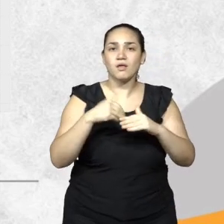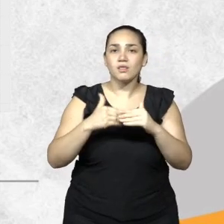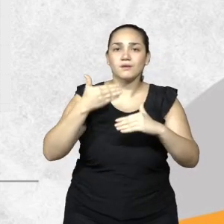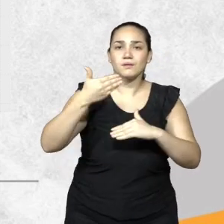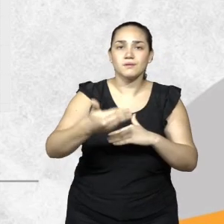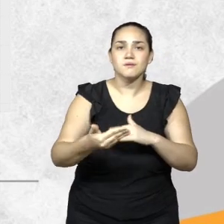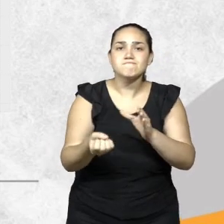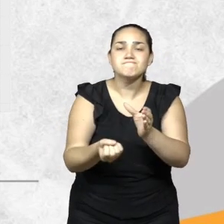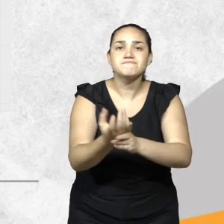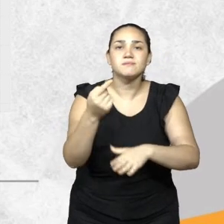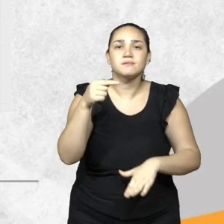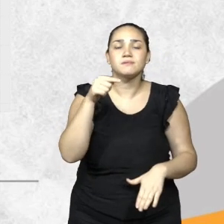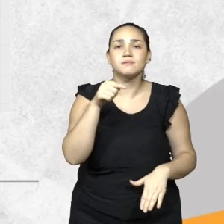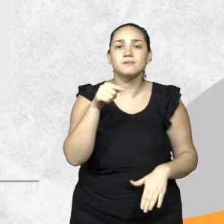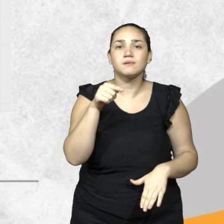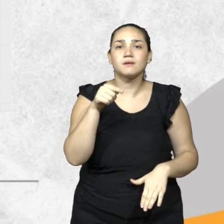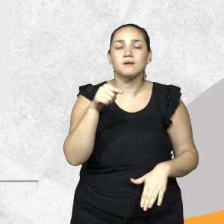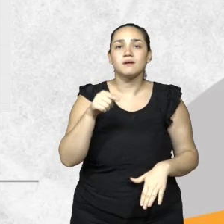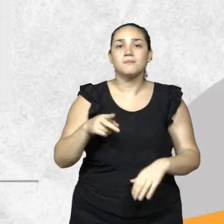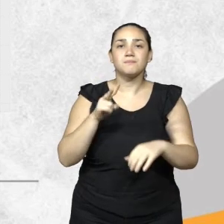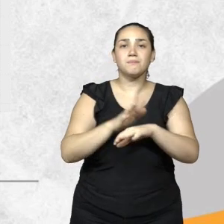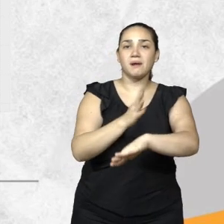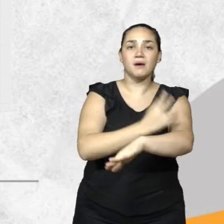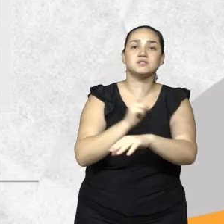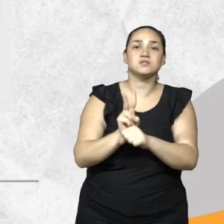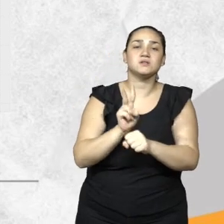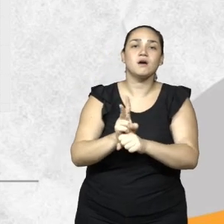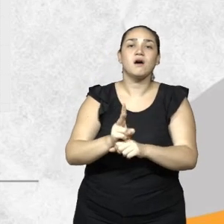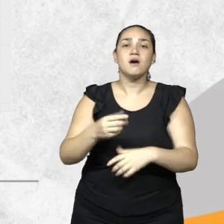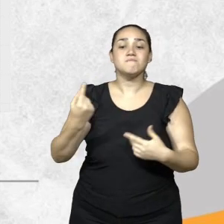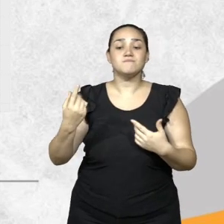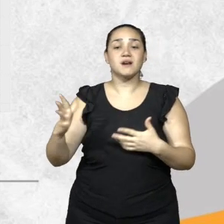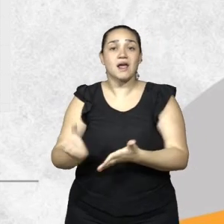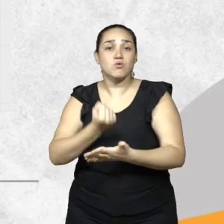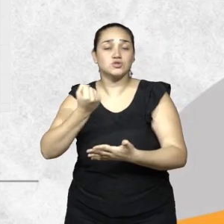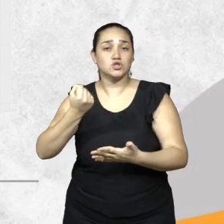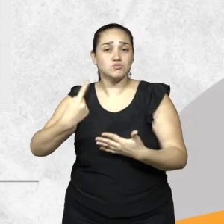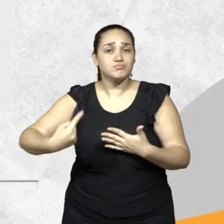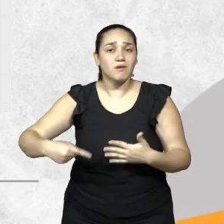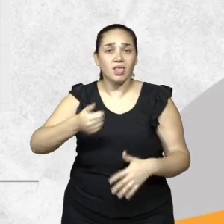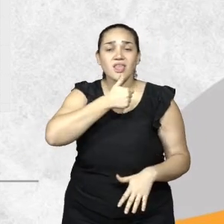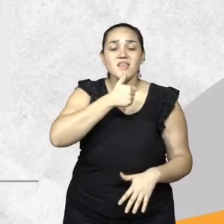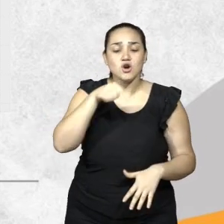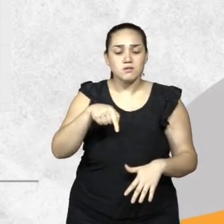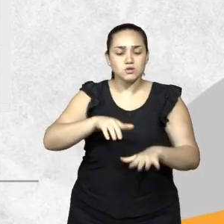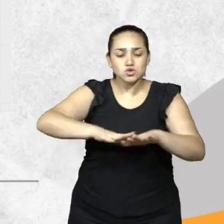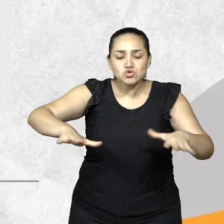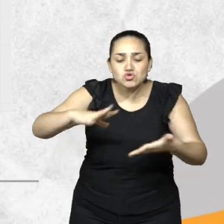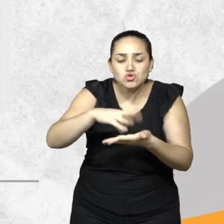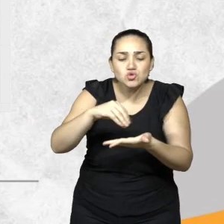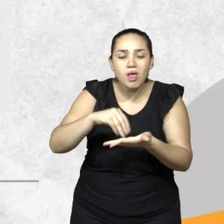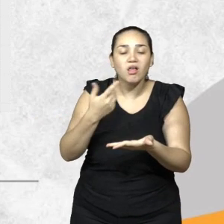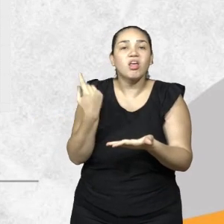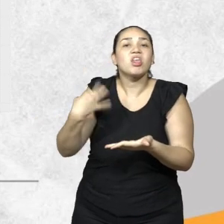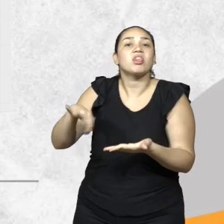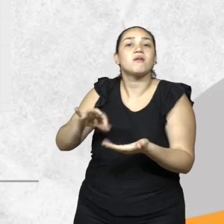debe dársele primacía a la protección del recurso hídrico. Y por lo tanto, la autorización de uso de suelo deberá ajustarse a